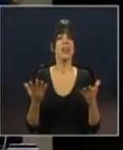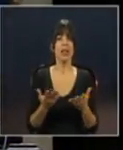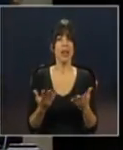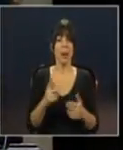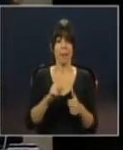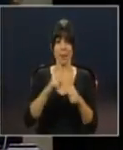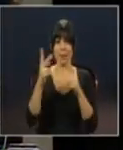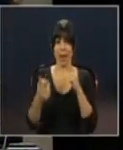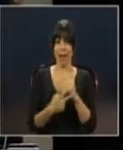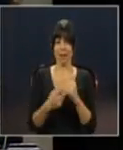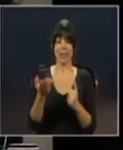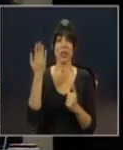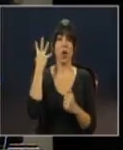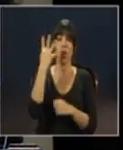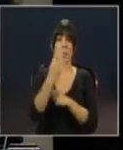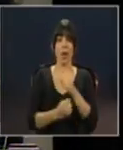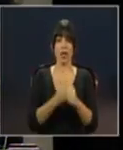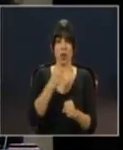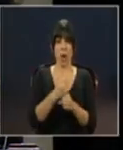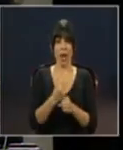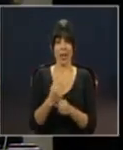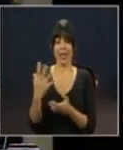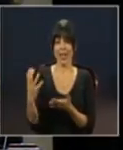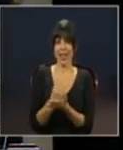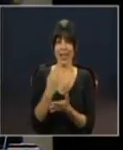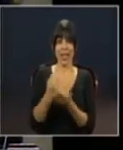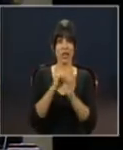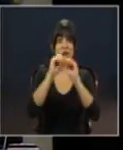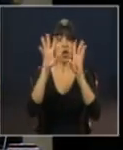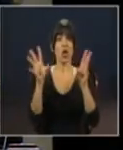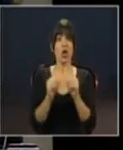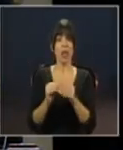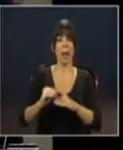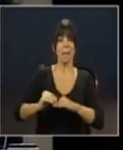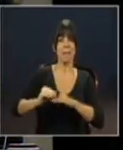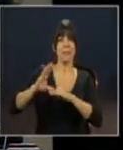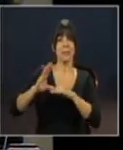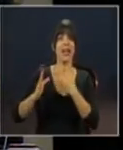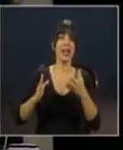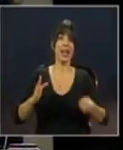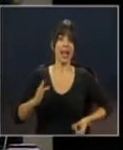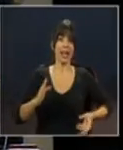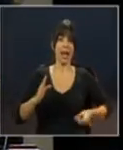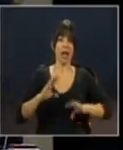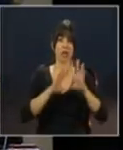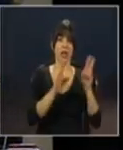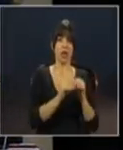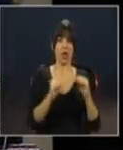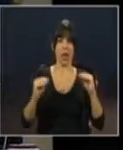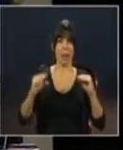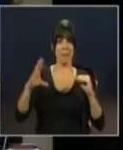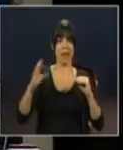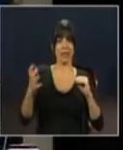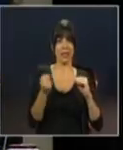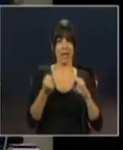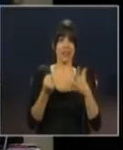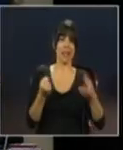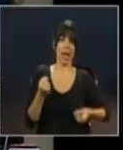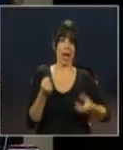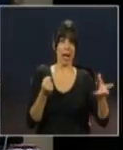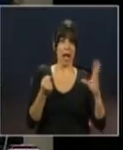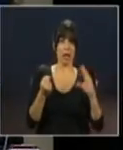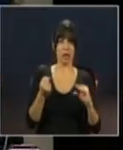por primera vez en 4 años, los ingresos totales crecieran más que los gastos totales. En